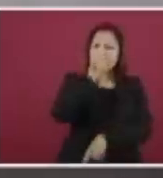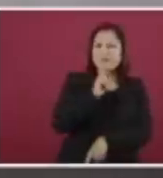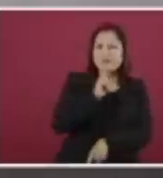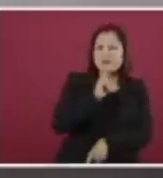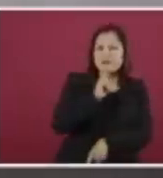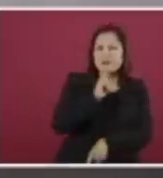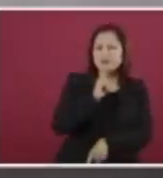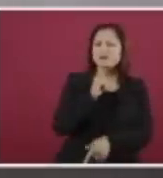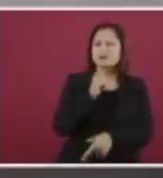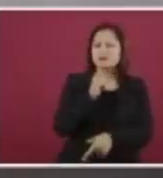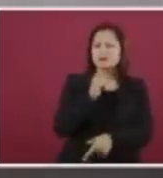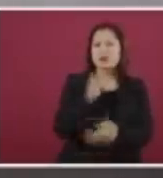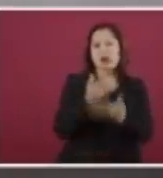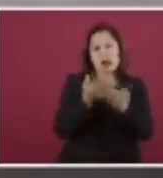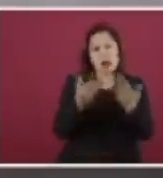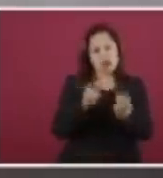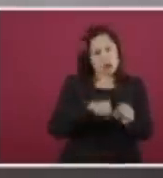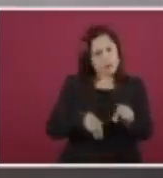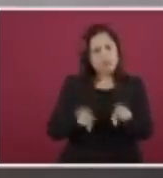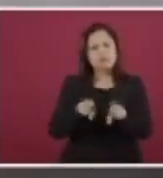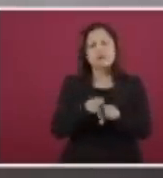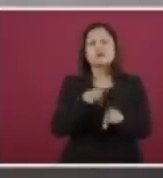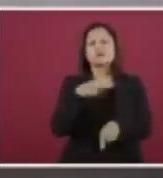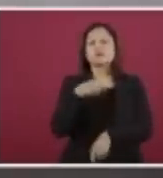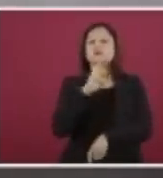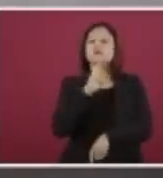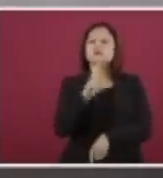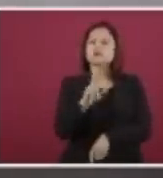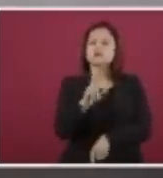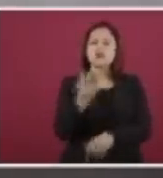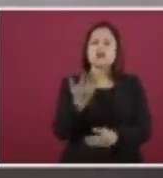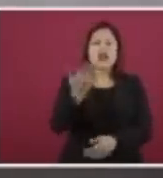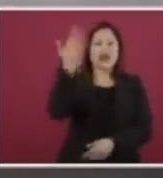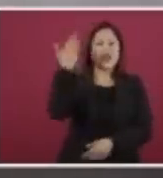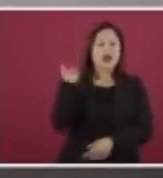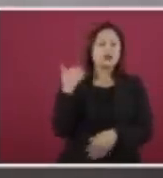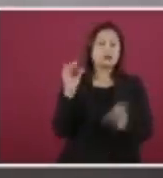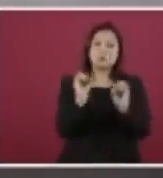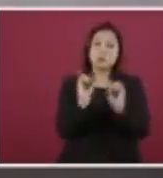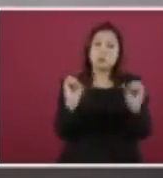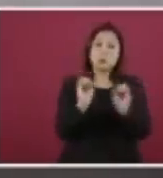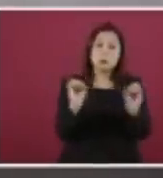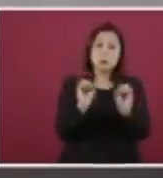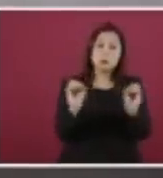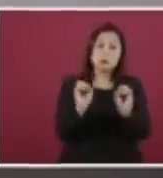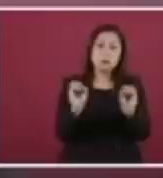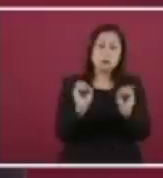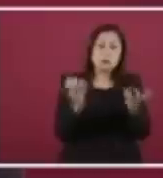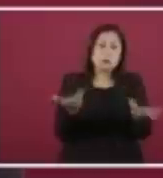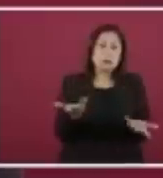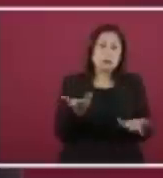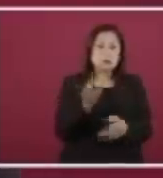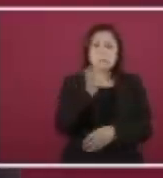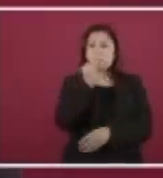ahí responder. Antes no había eso, no existía esa posibilidad.